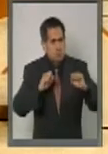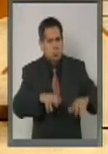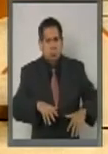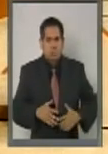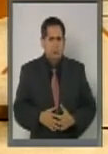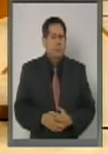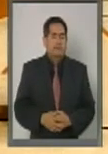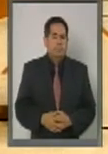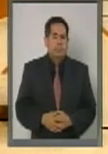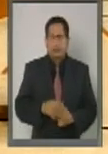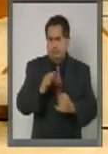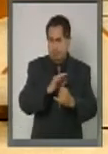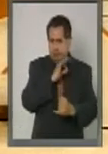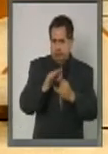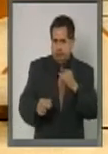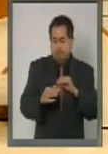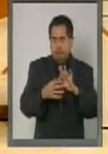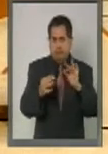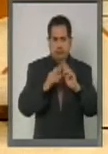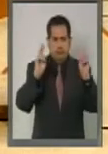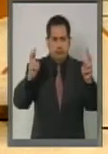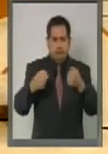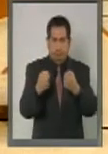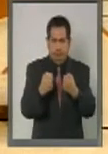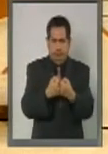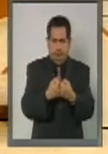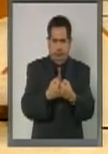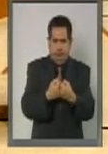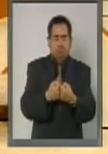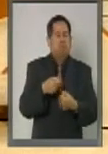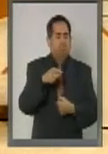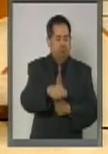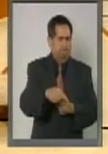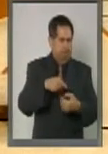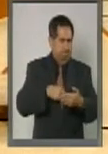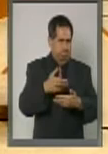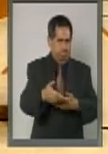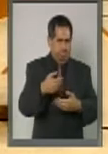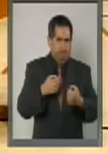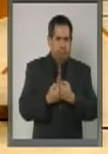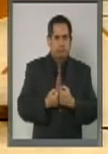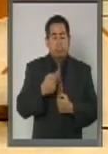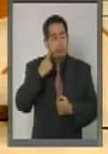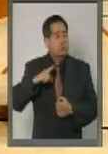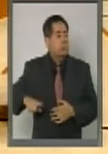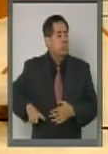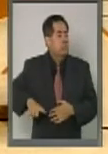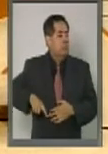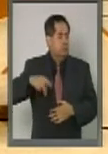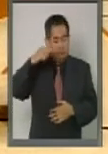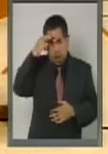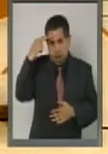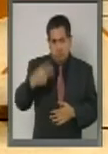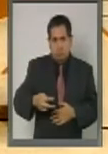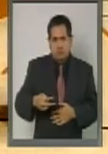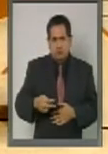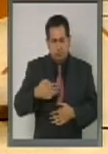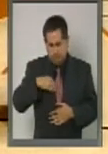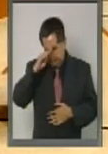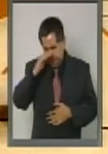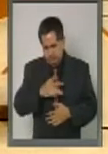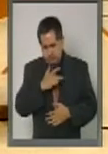Finalmente, me quiero referir a la frontera. Quiero reiterar que el Gobierno de México tiene una